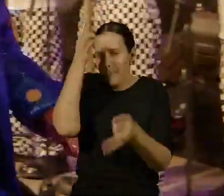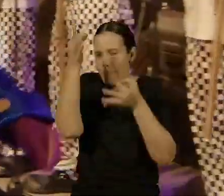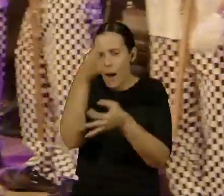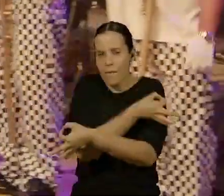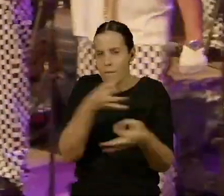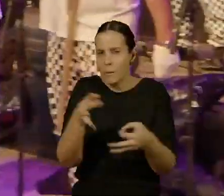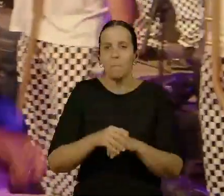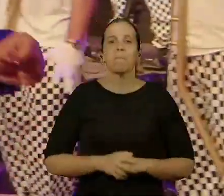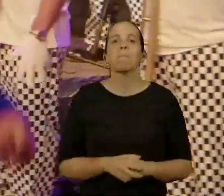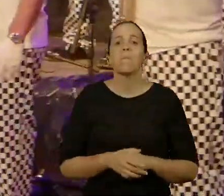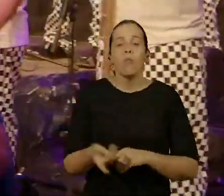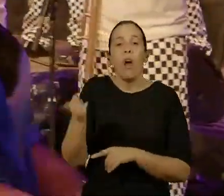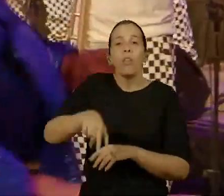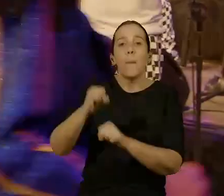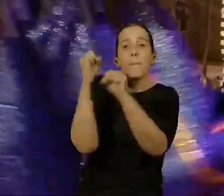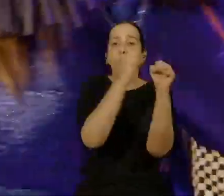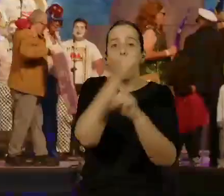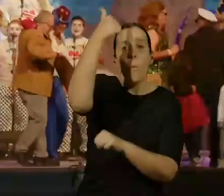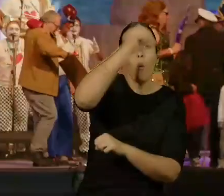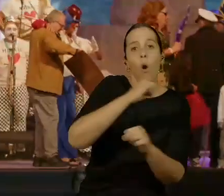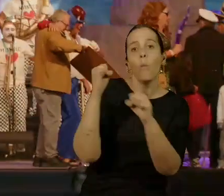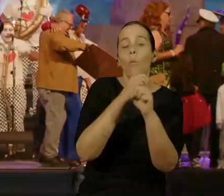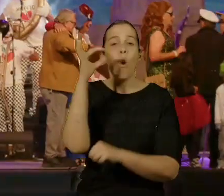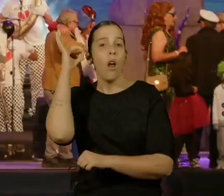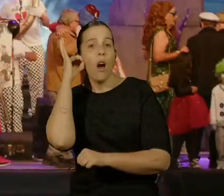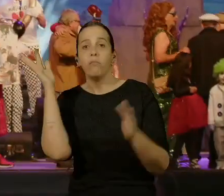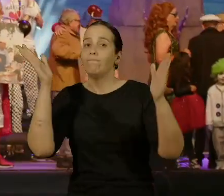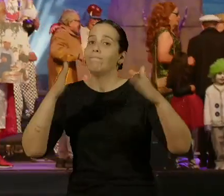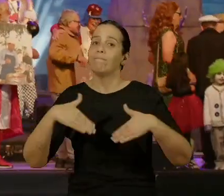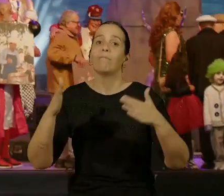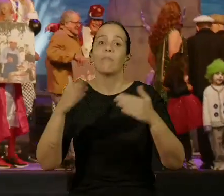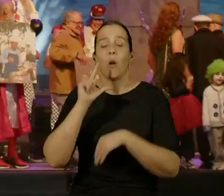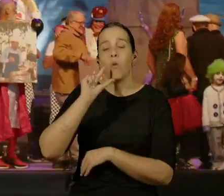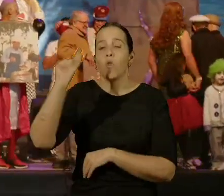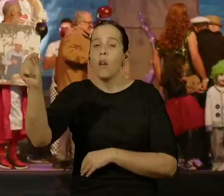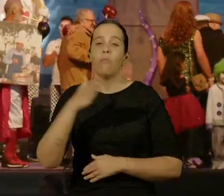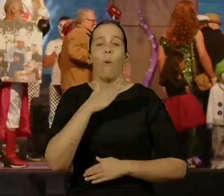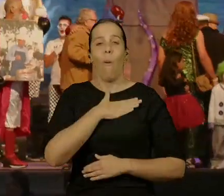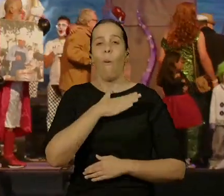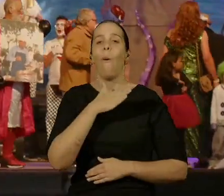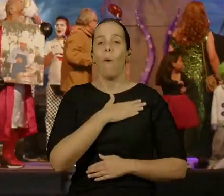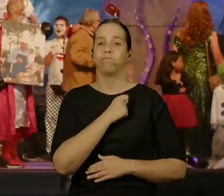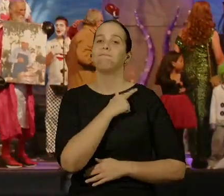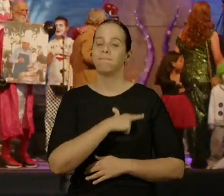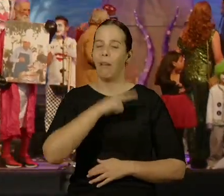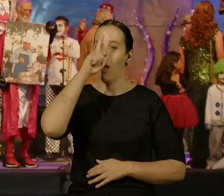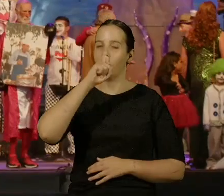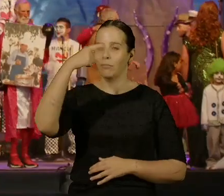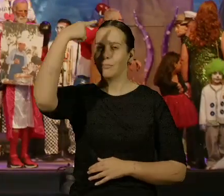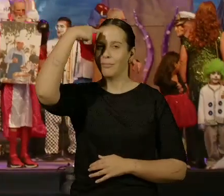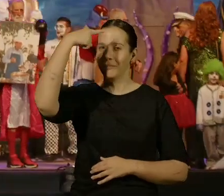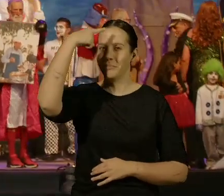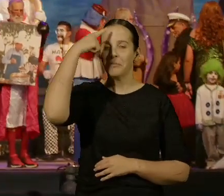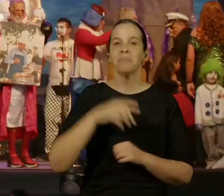Ya los burgueros, burgueras que no están, están en mi corazón.